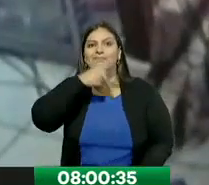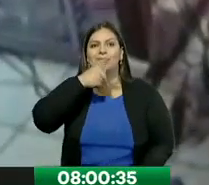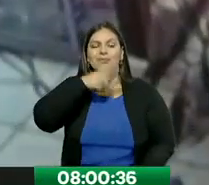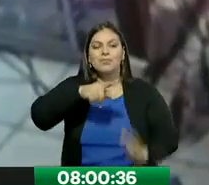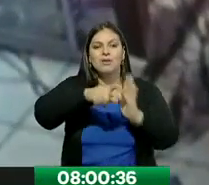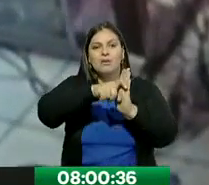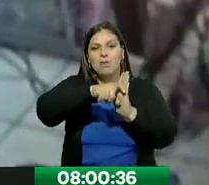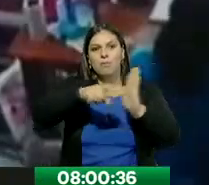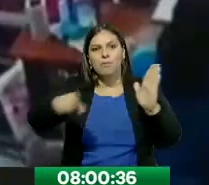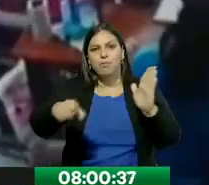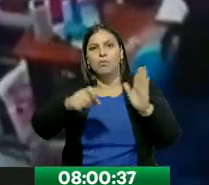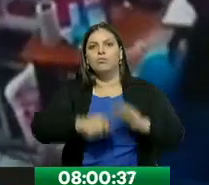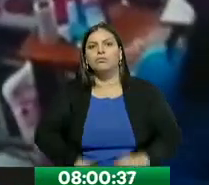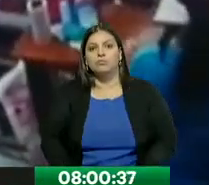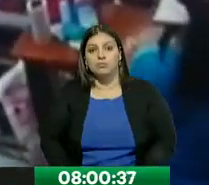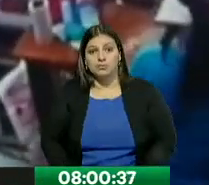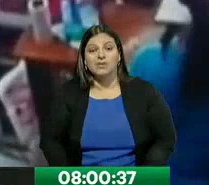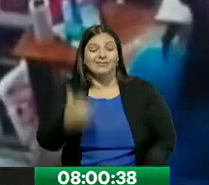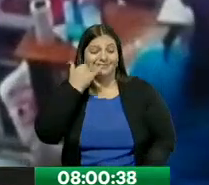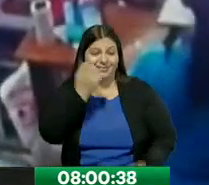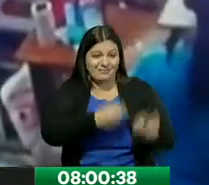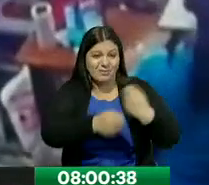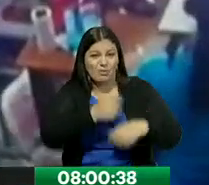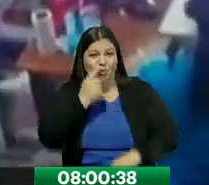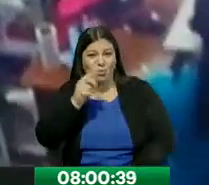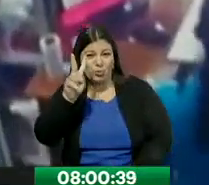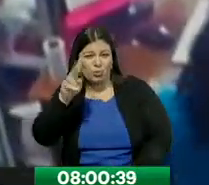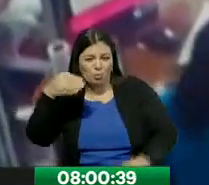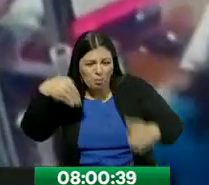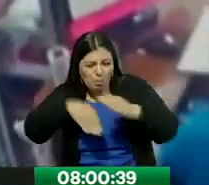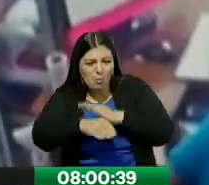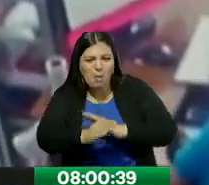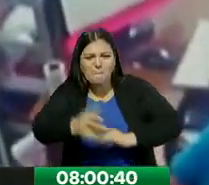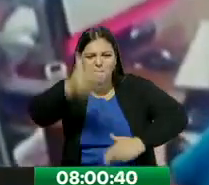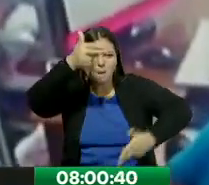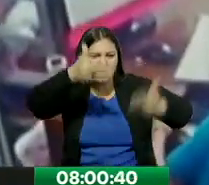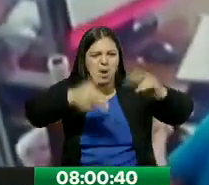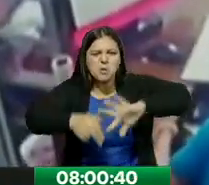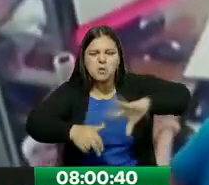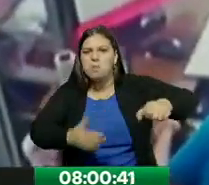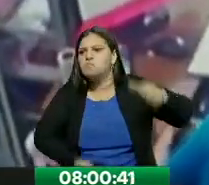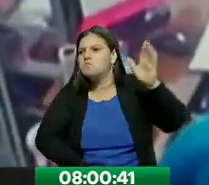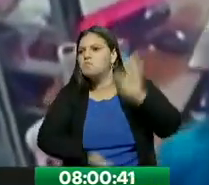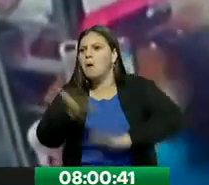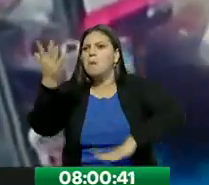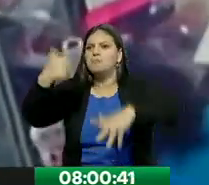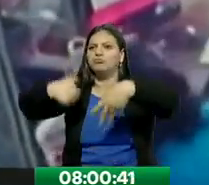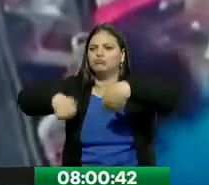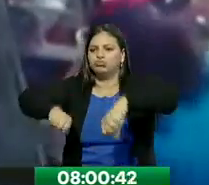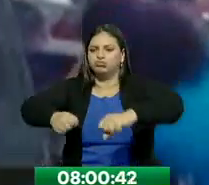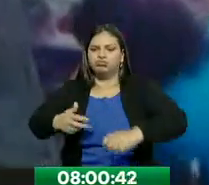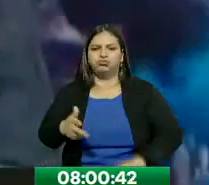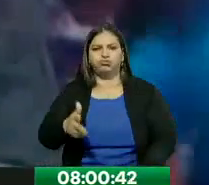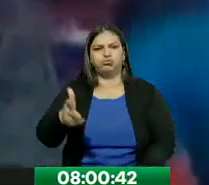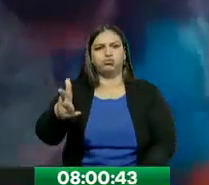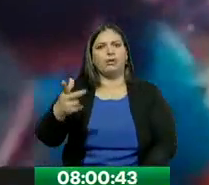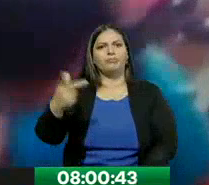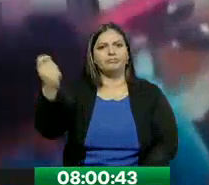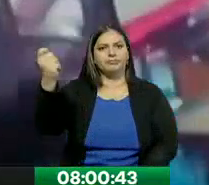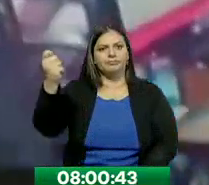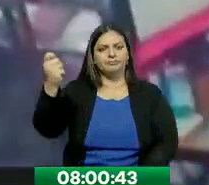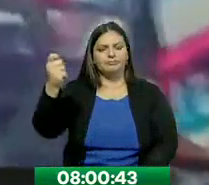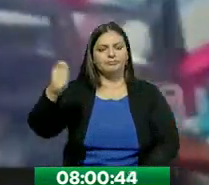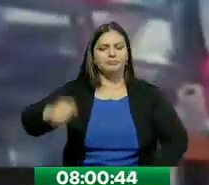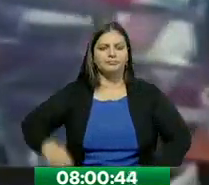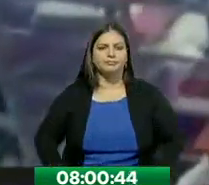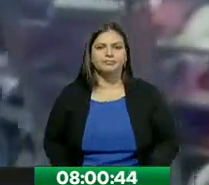registró el robo perpetrado por dos sujetos armados que luego huyeron en una moto. Ocurrió en Puerto Viejo, capital de la provincia